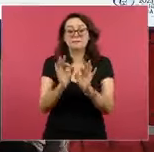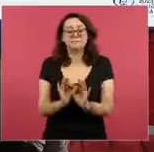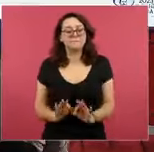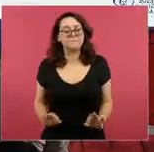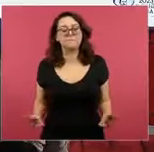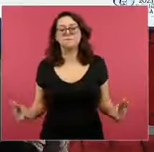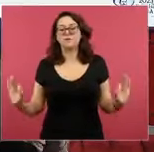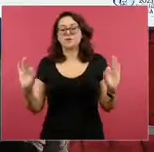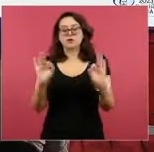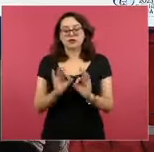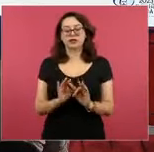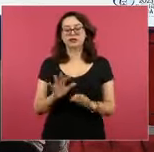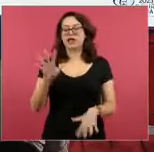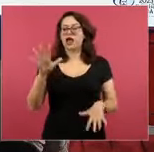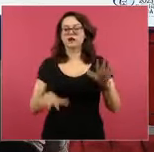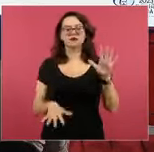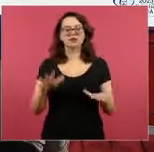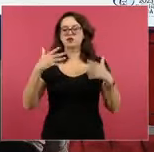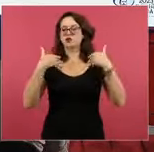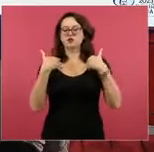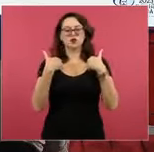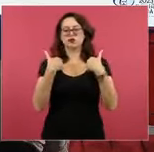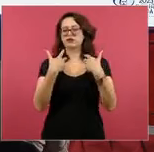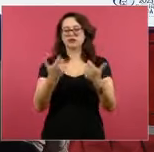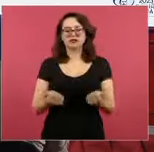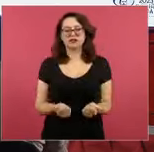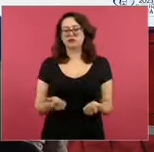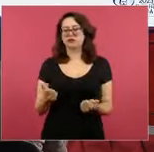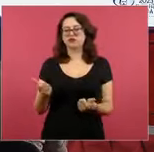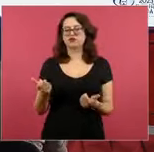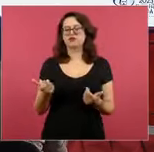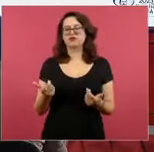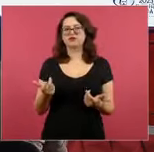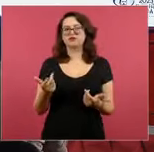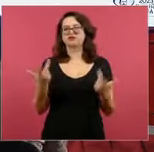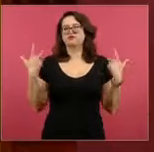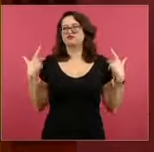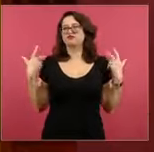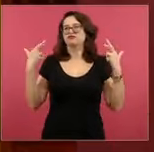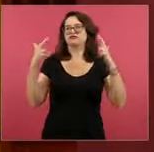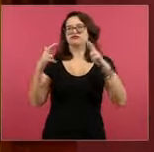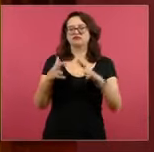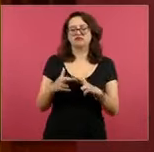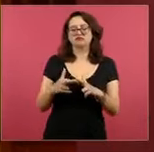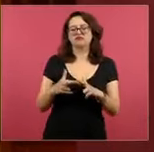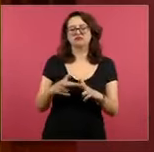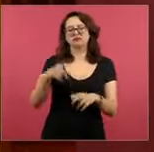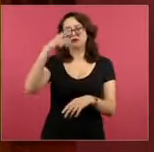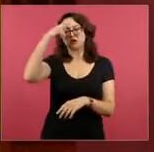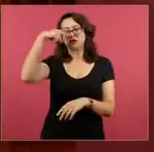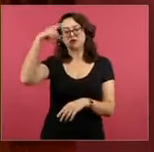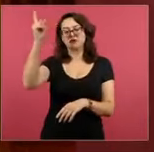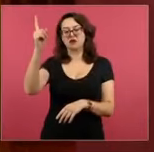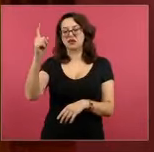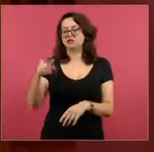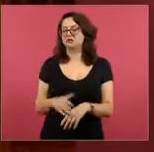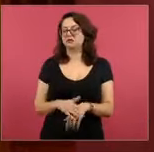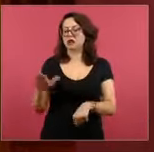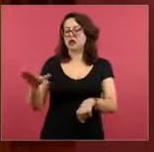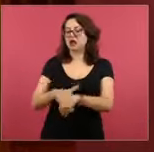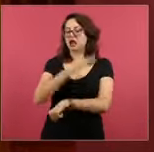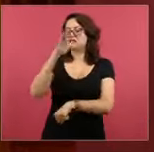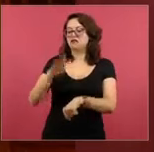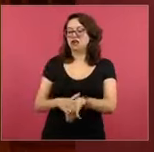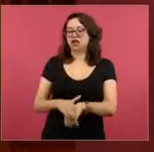hemos tomado conciencia suficientemente los maestros. Nos es más fácil utilizar el color rojo y decir,